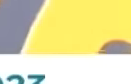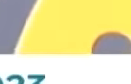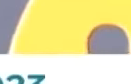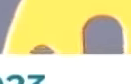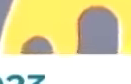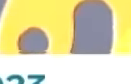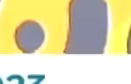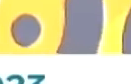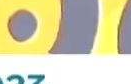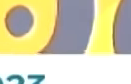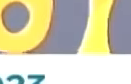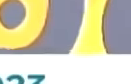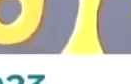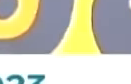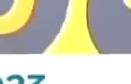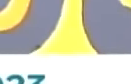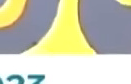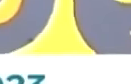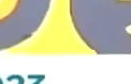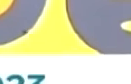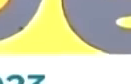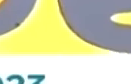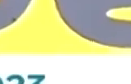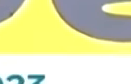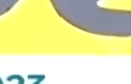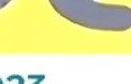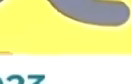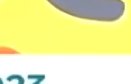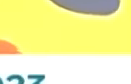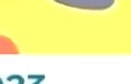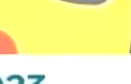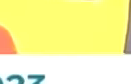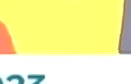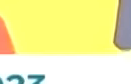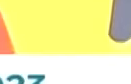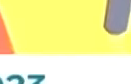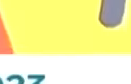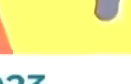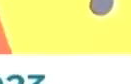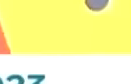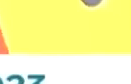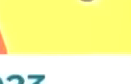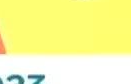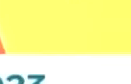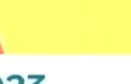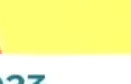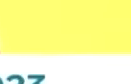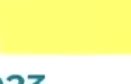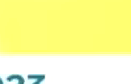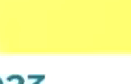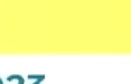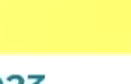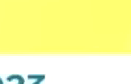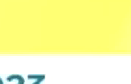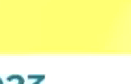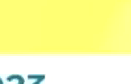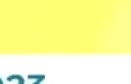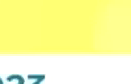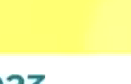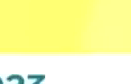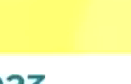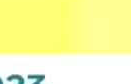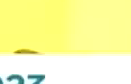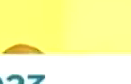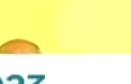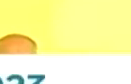comunicación públicos y privados, a quienes quiero especialmente agradecerles la fabulosa